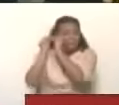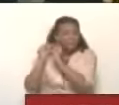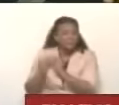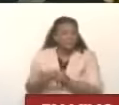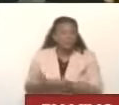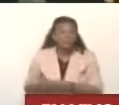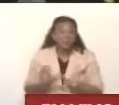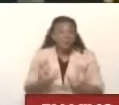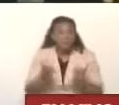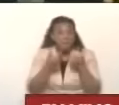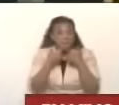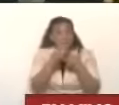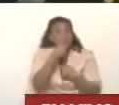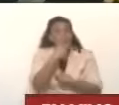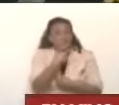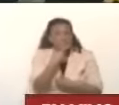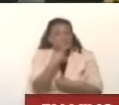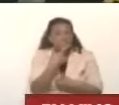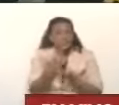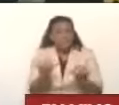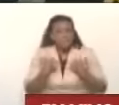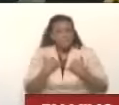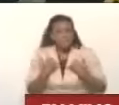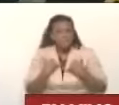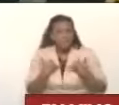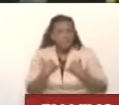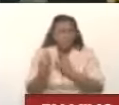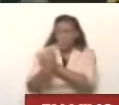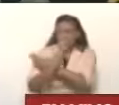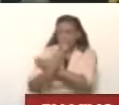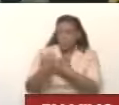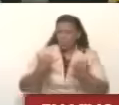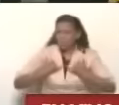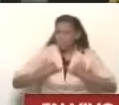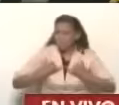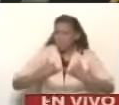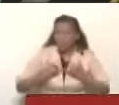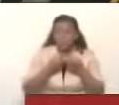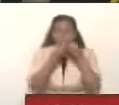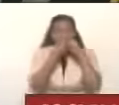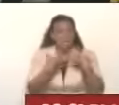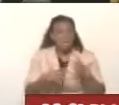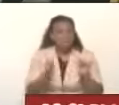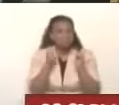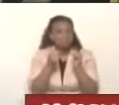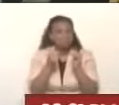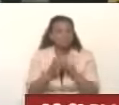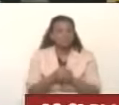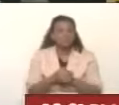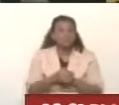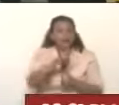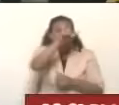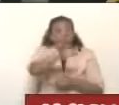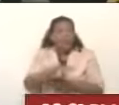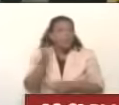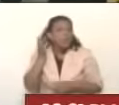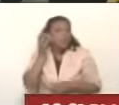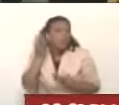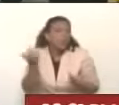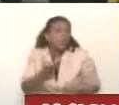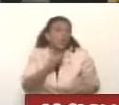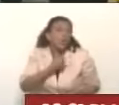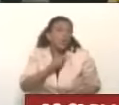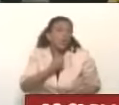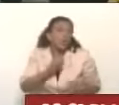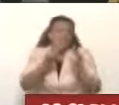es un concepto bonito. Salón de autocuidado. ¿A qué mujer venezolana no le